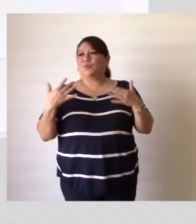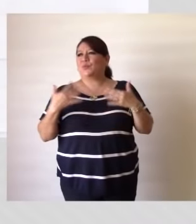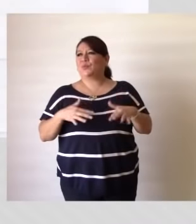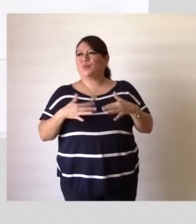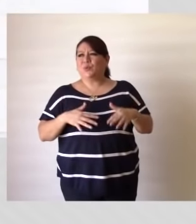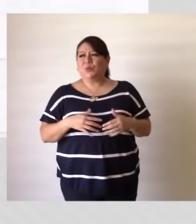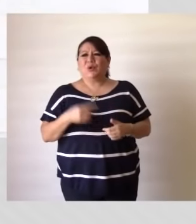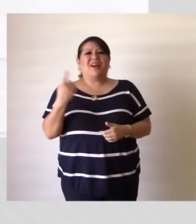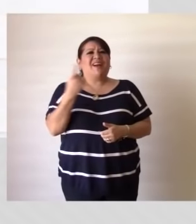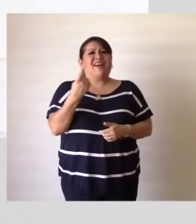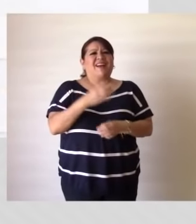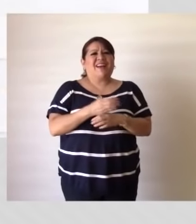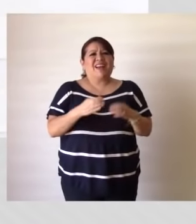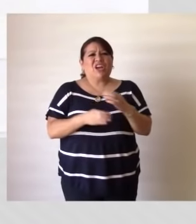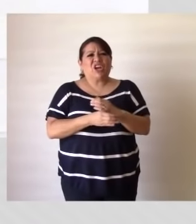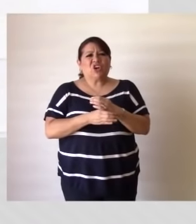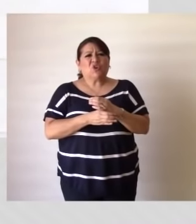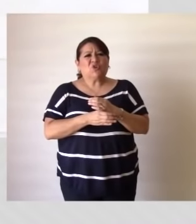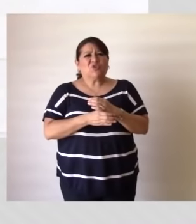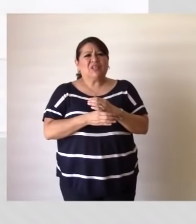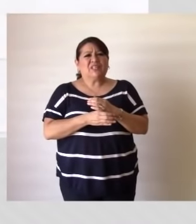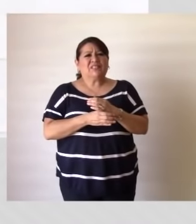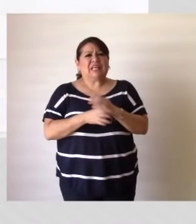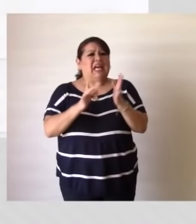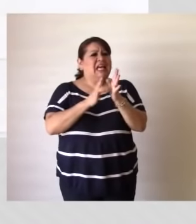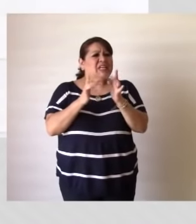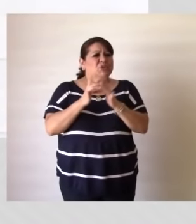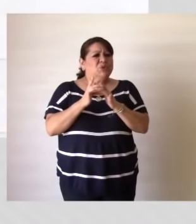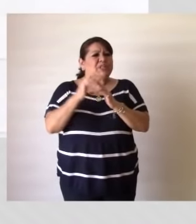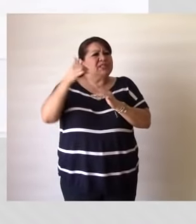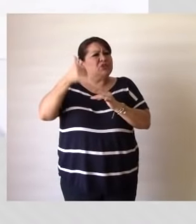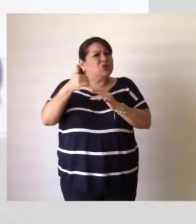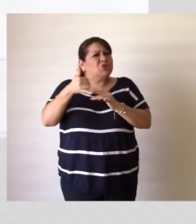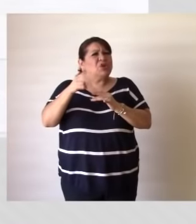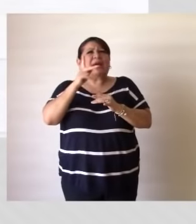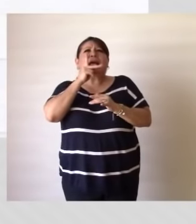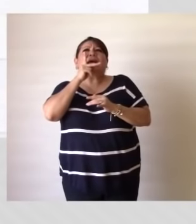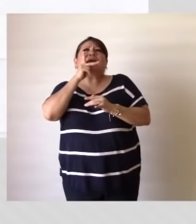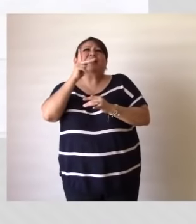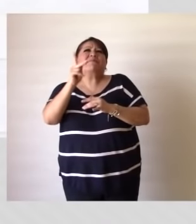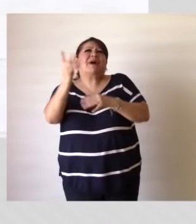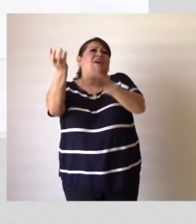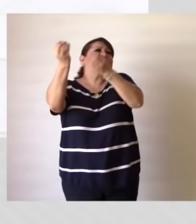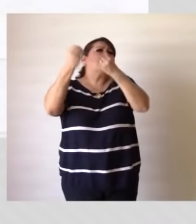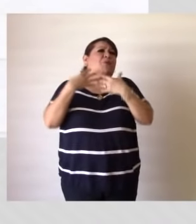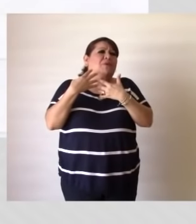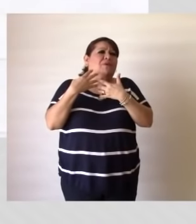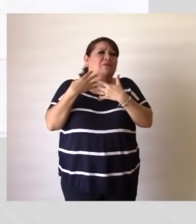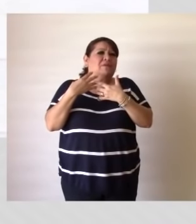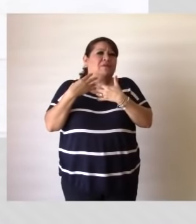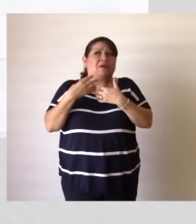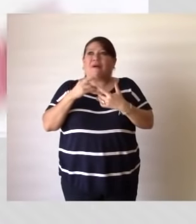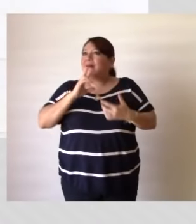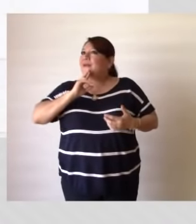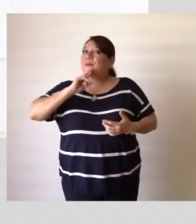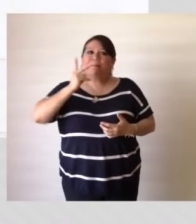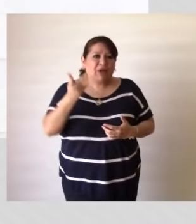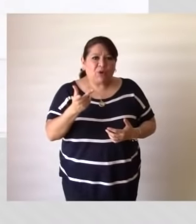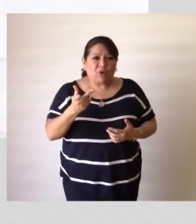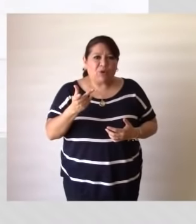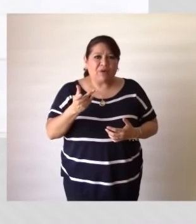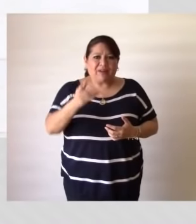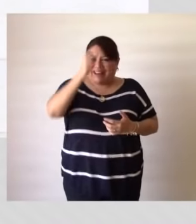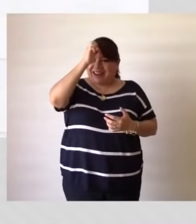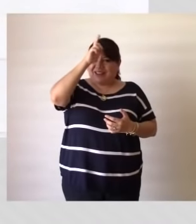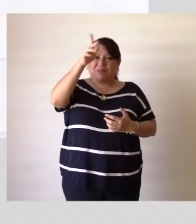del padre lo mejor por lo tanto el espíritu santo nos da lo mejor una de las principales funciones